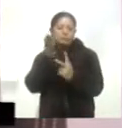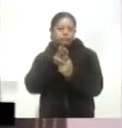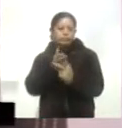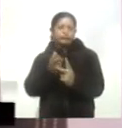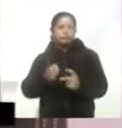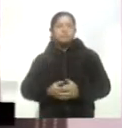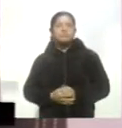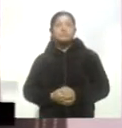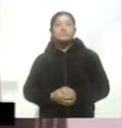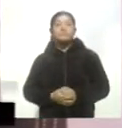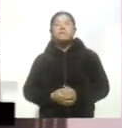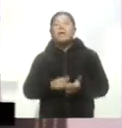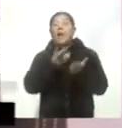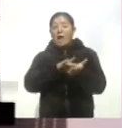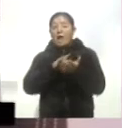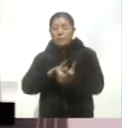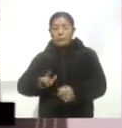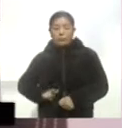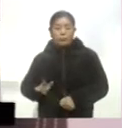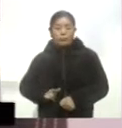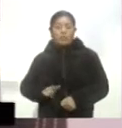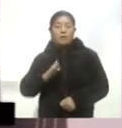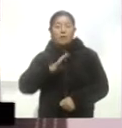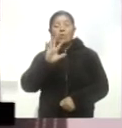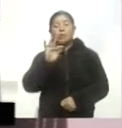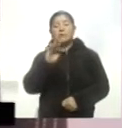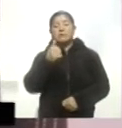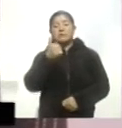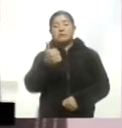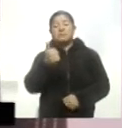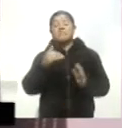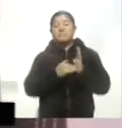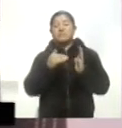dentro de los apoyos de gobierno, se han colocado